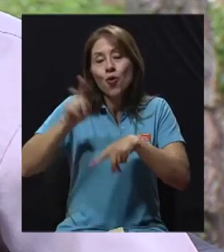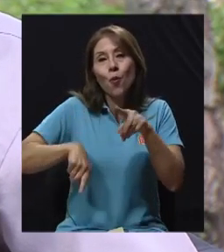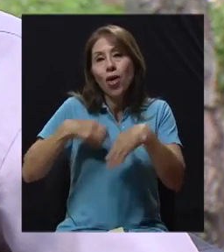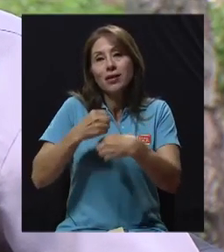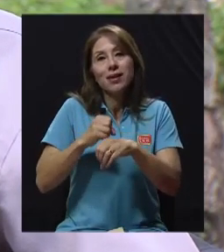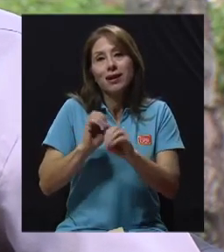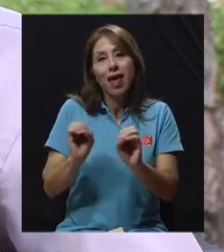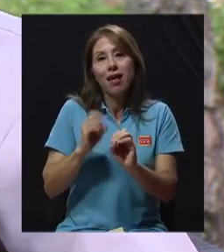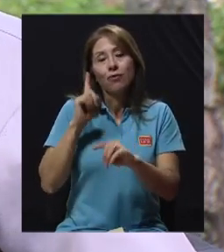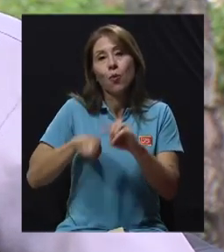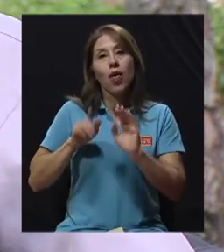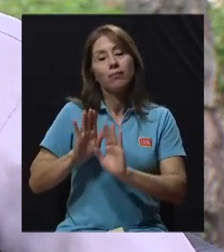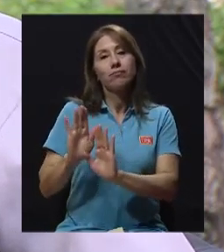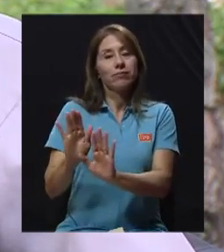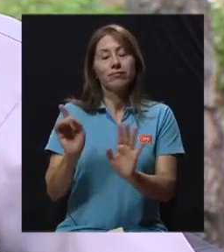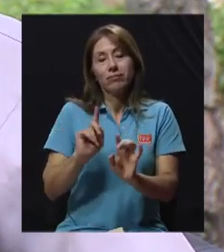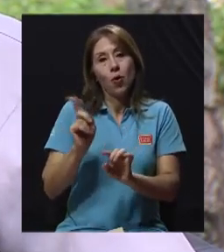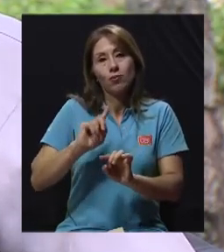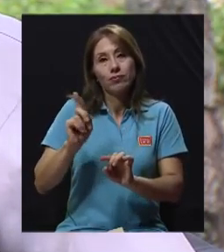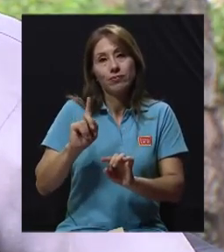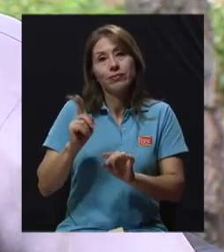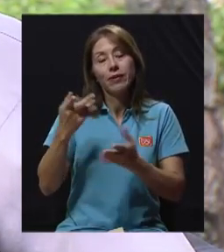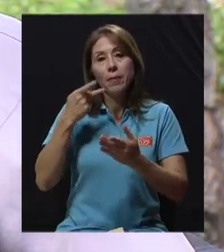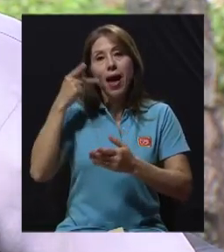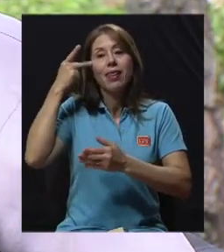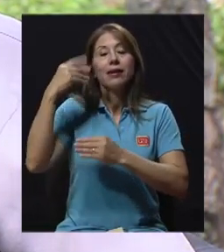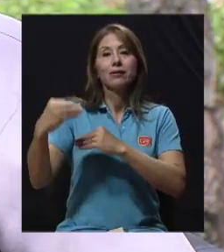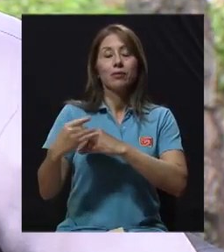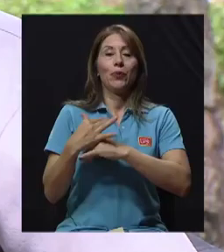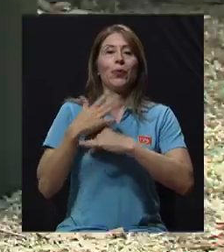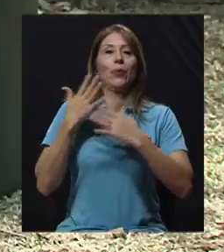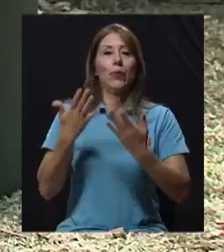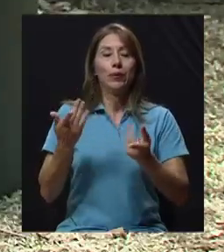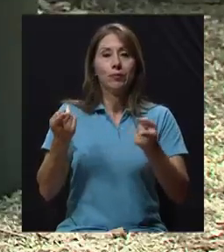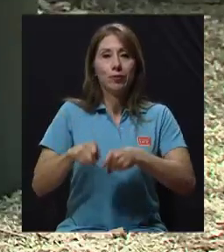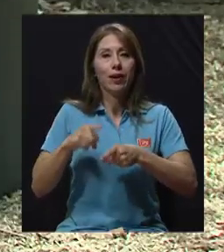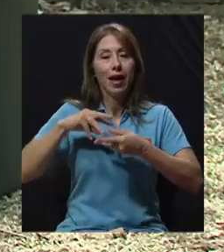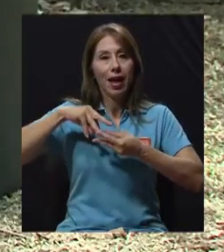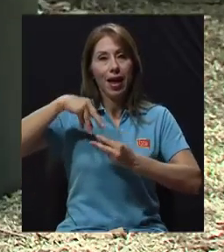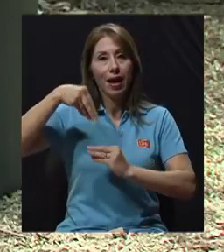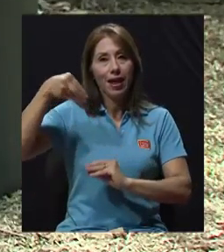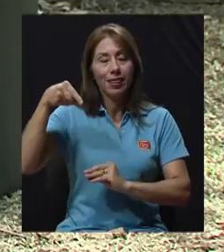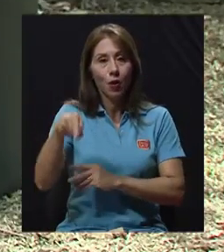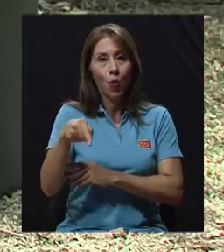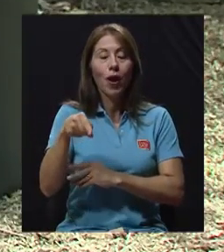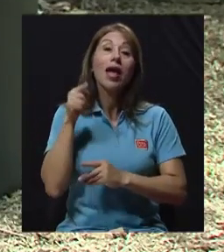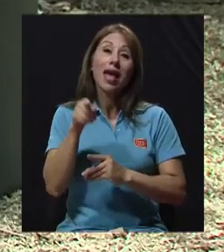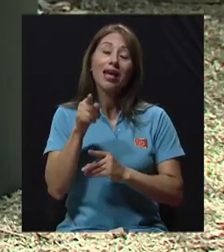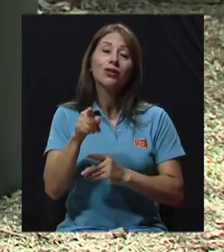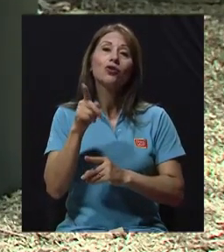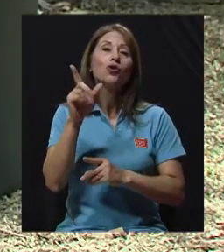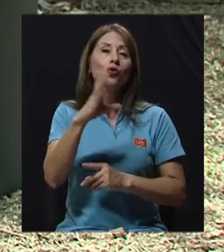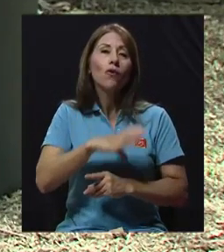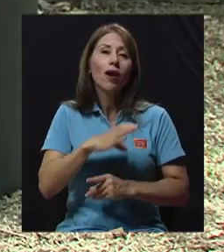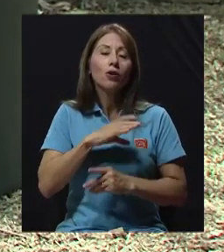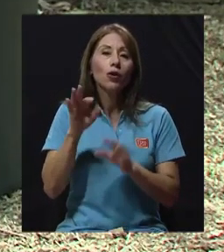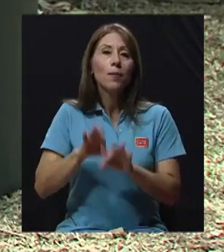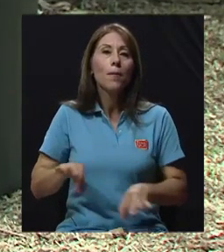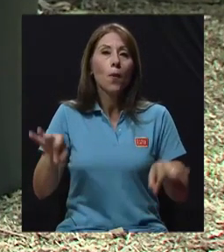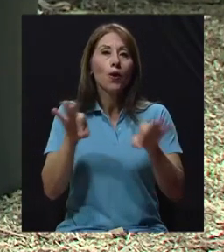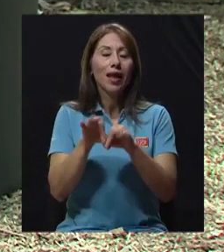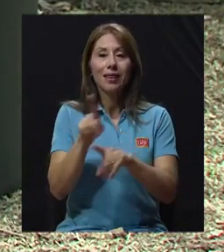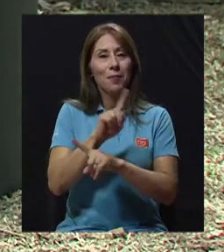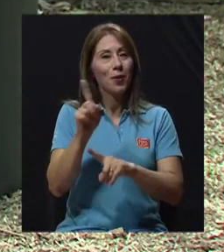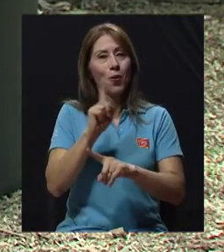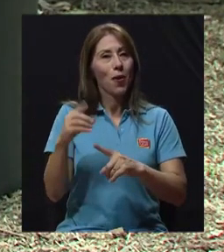herencia no deseada, digamos, de nuestros padres. Y que son un factor importante, pero